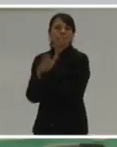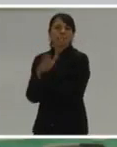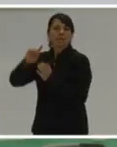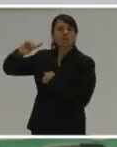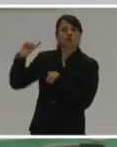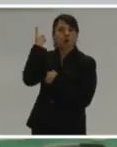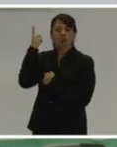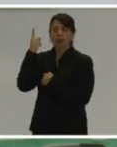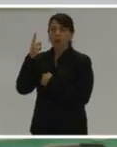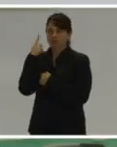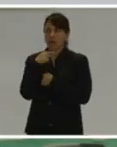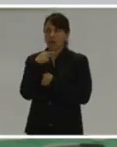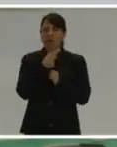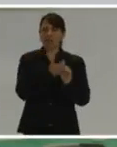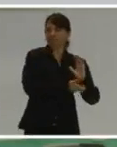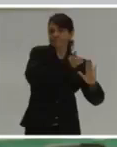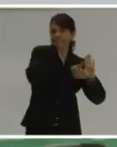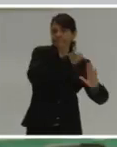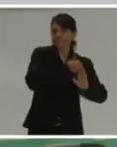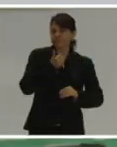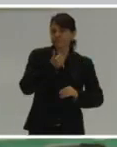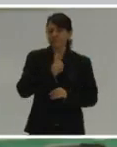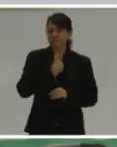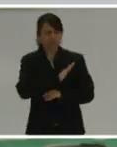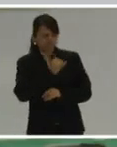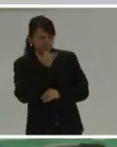sí, las autoridades dicen que sí.